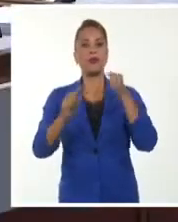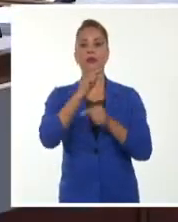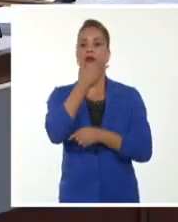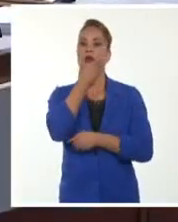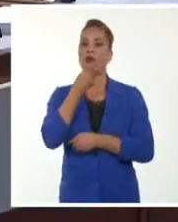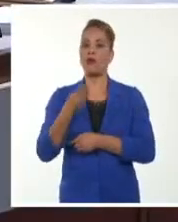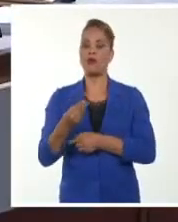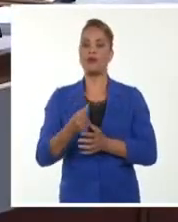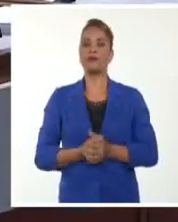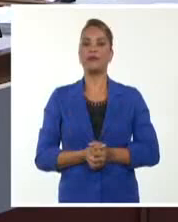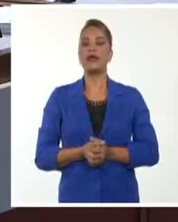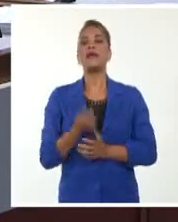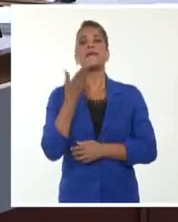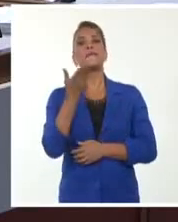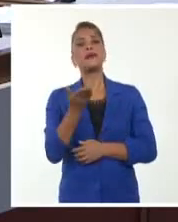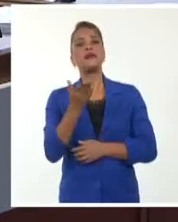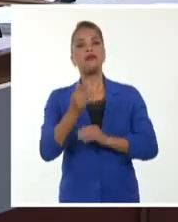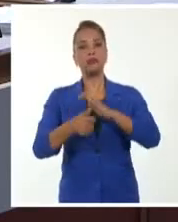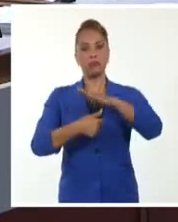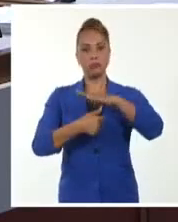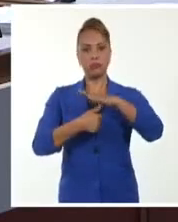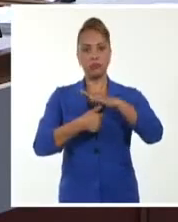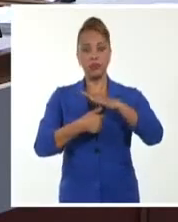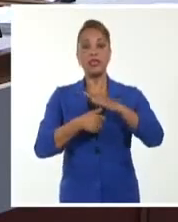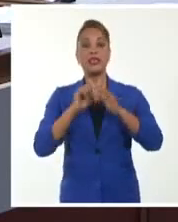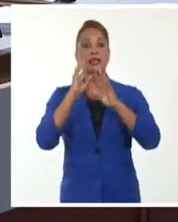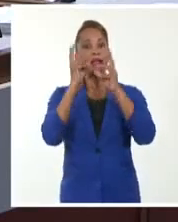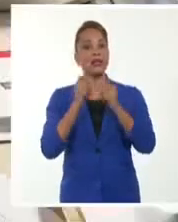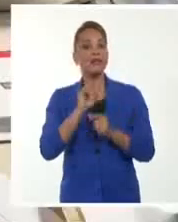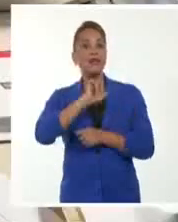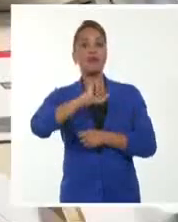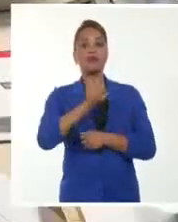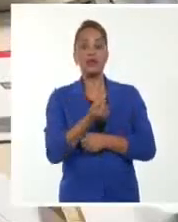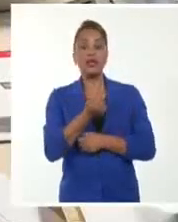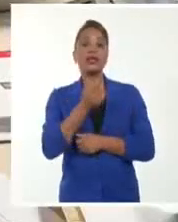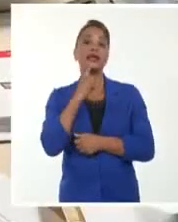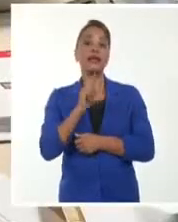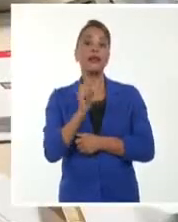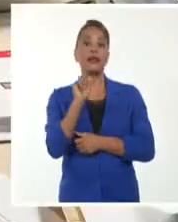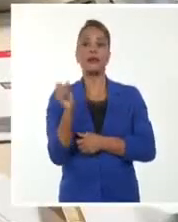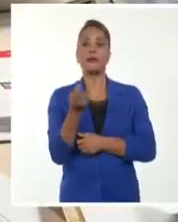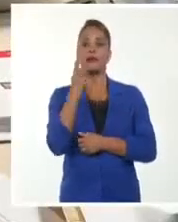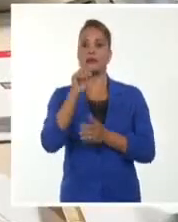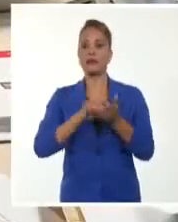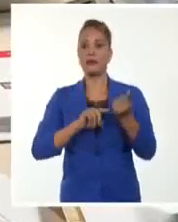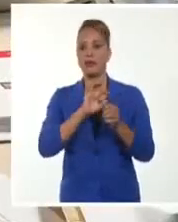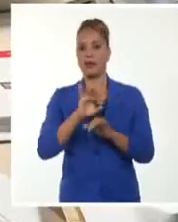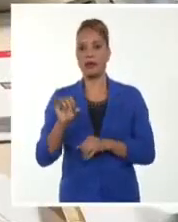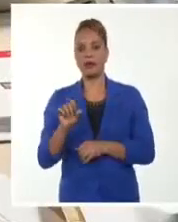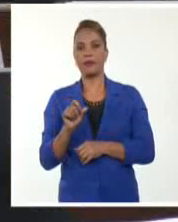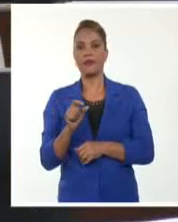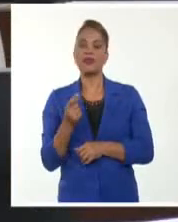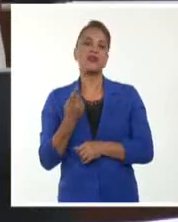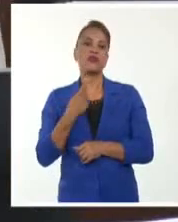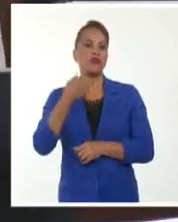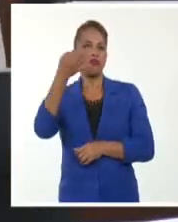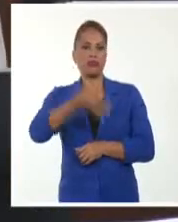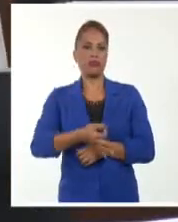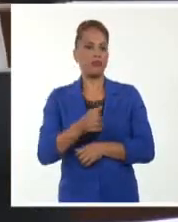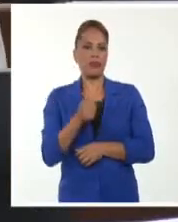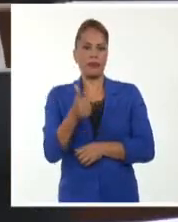Miguel Díaz-Canel pidió no personalizar resultado alguno del trabajo en la figura del primer secretario. Porque no es